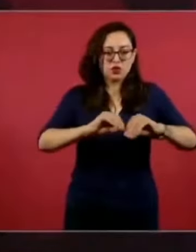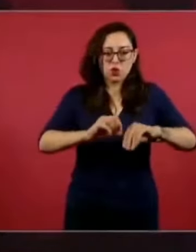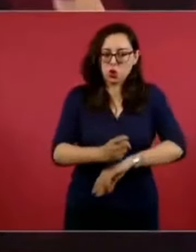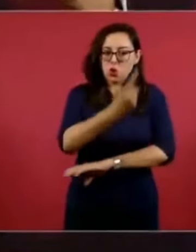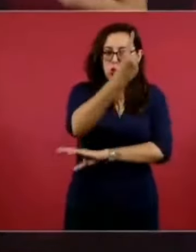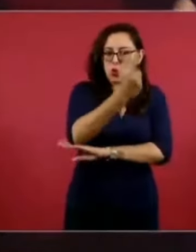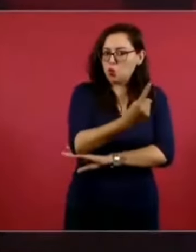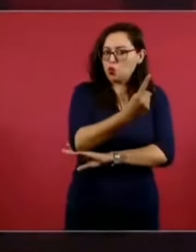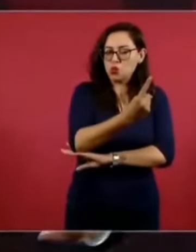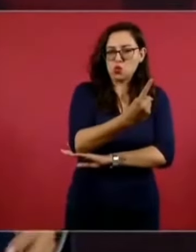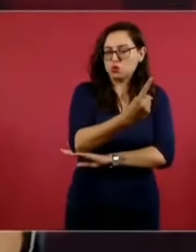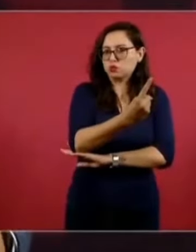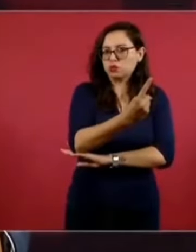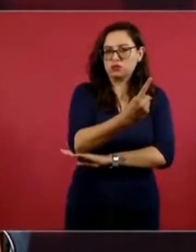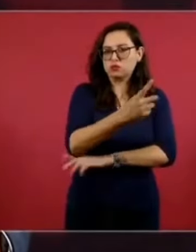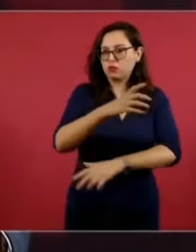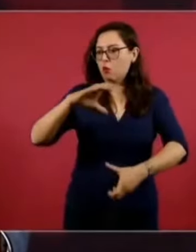nosotros